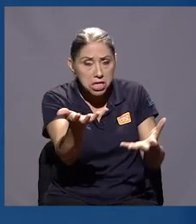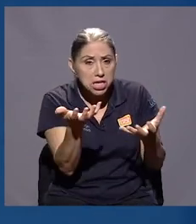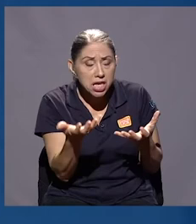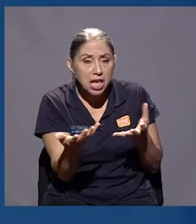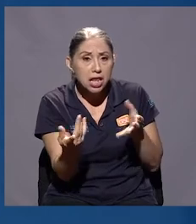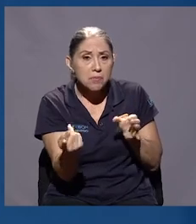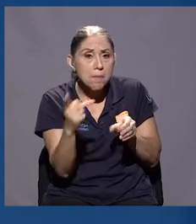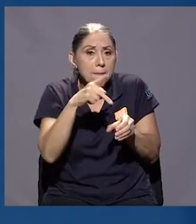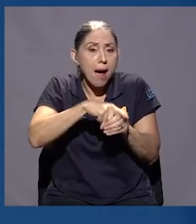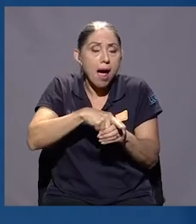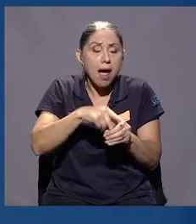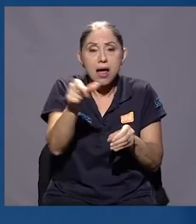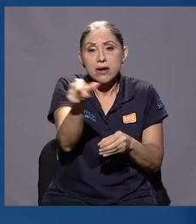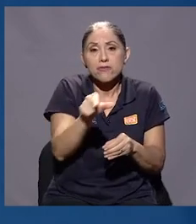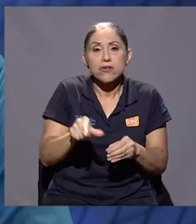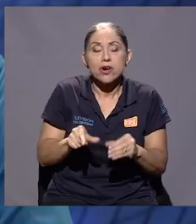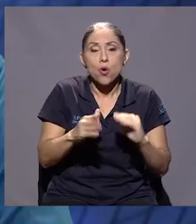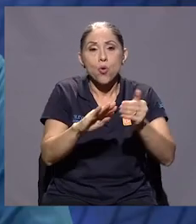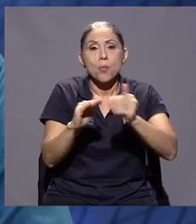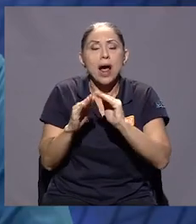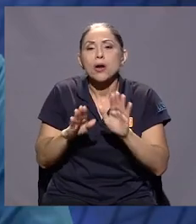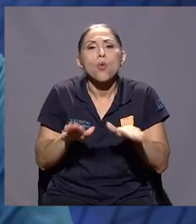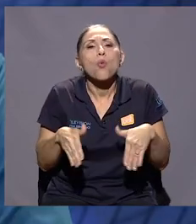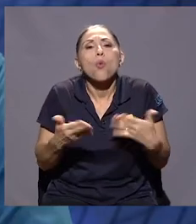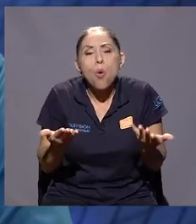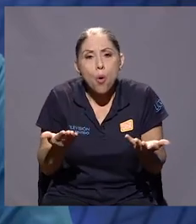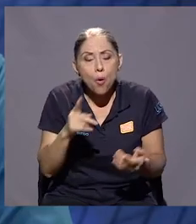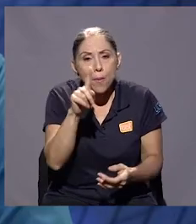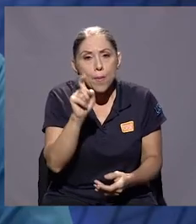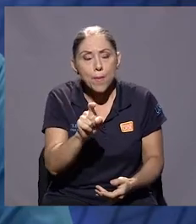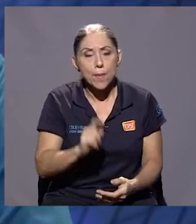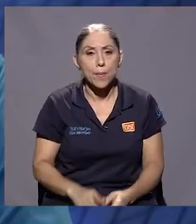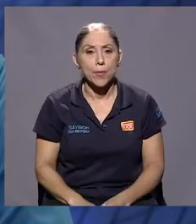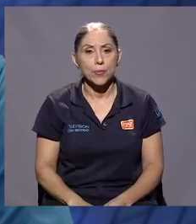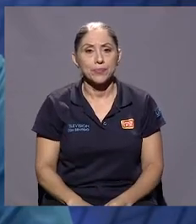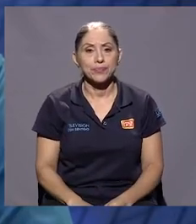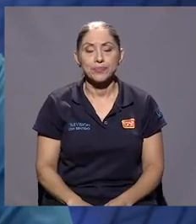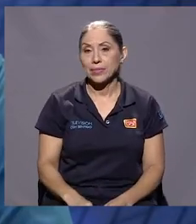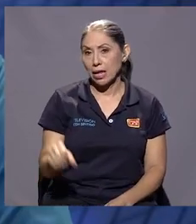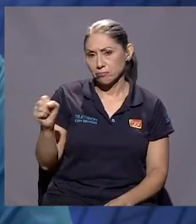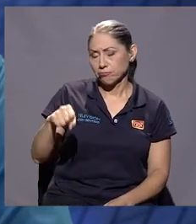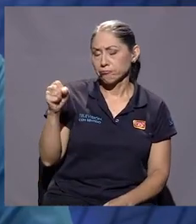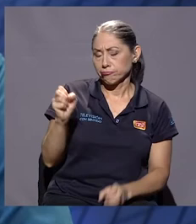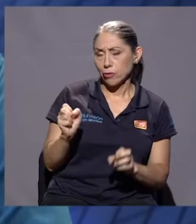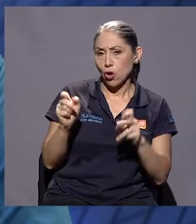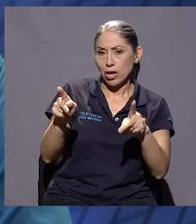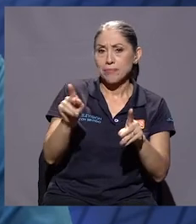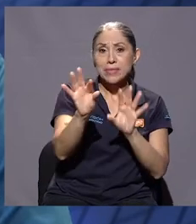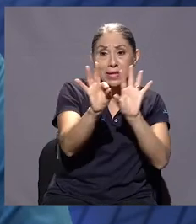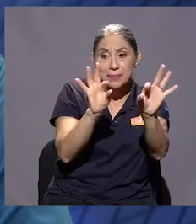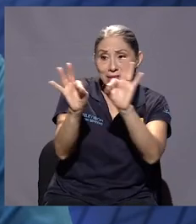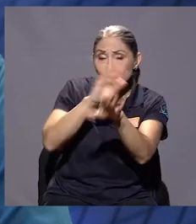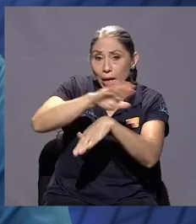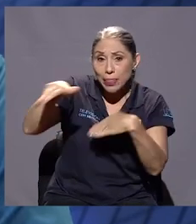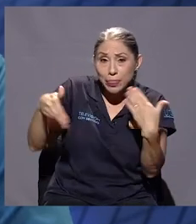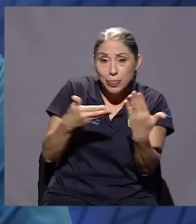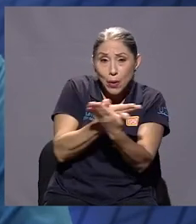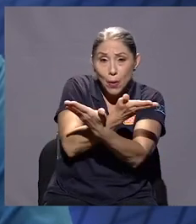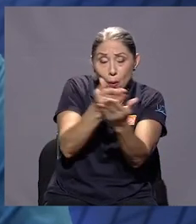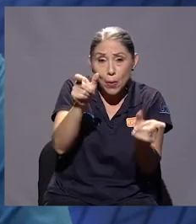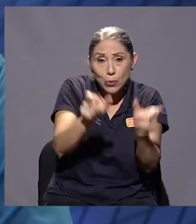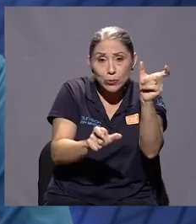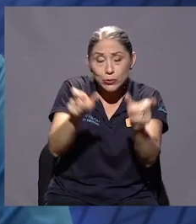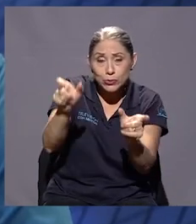río urbano como lo puede hacer ok invitarles a todos esta vas a seguirnos